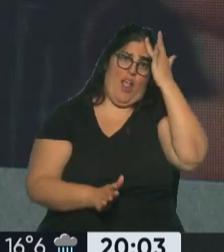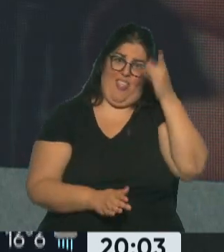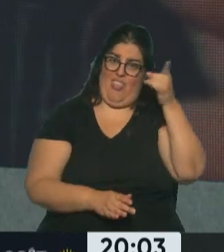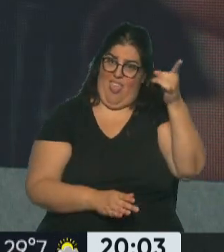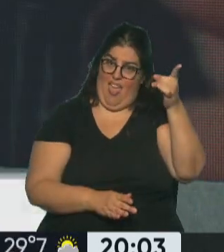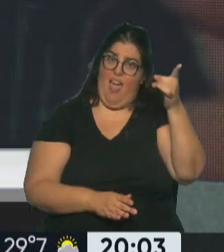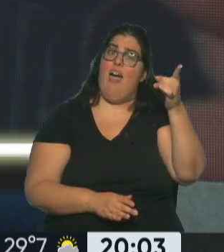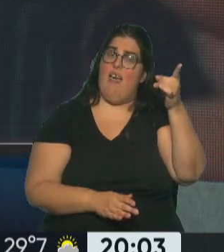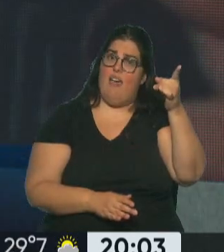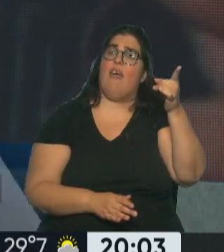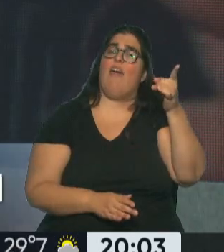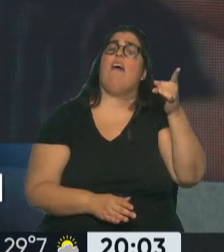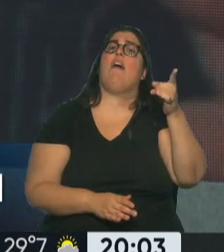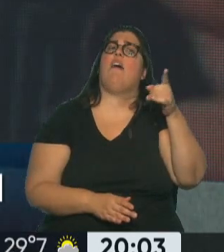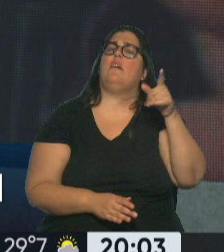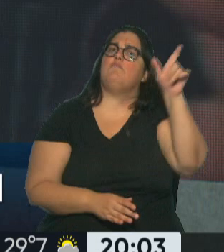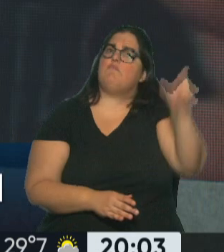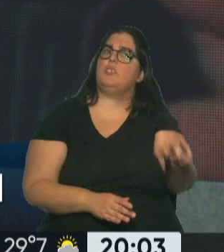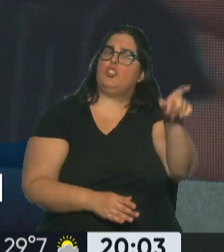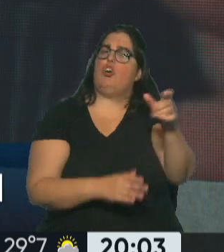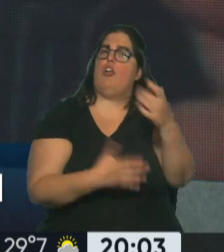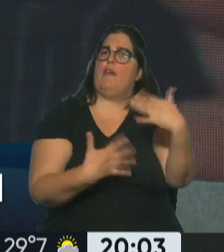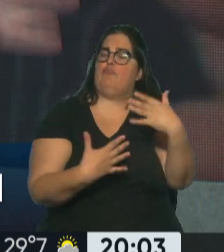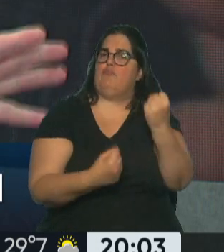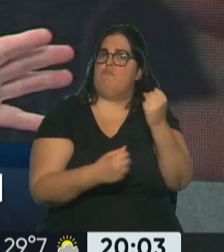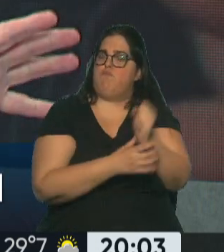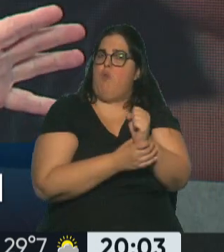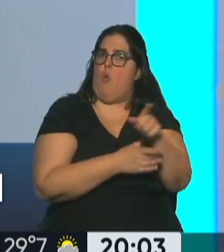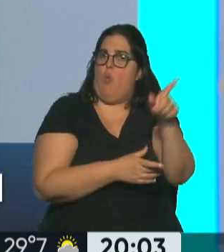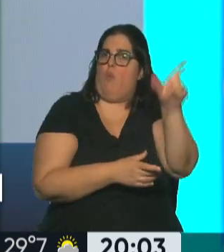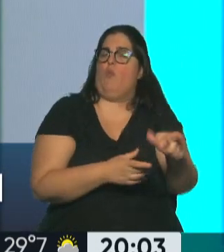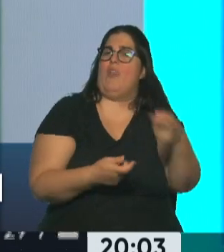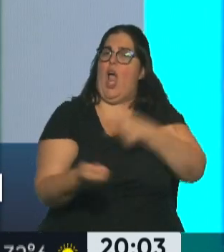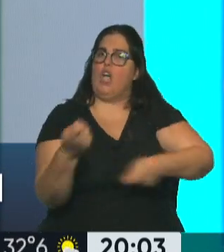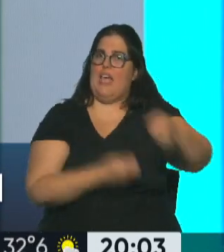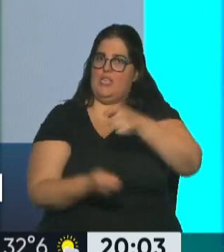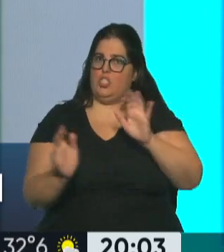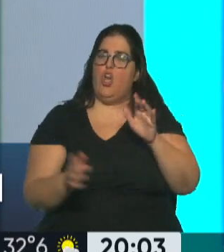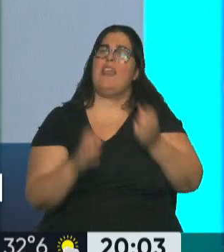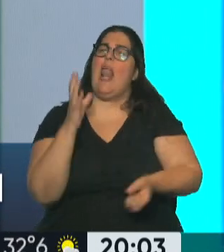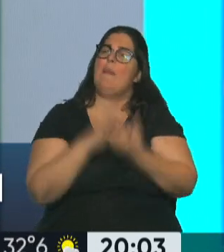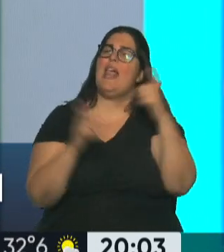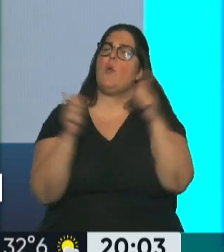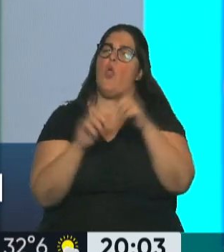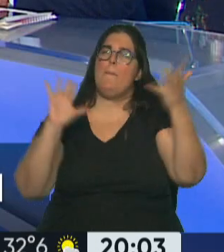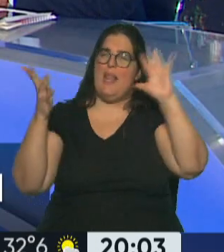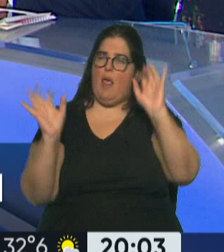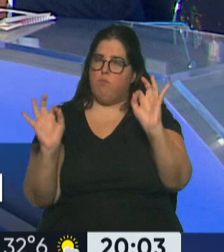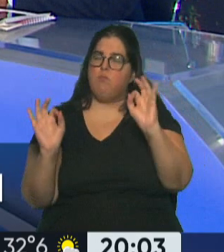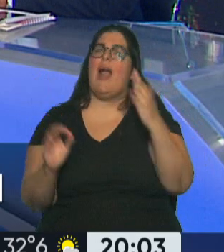que tiene toda la relevancia de la negociación a la mañana estuvo con el presidente de la república Y a la tarde estuvo con la